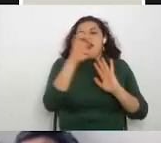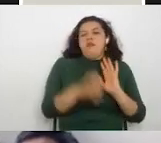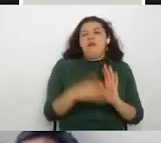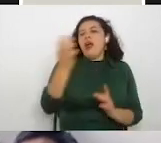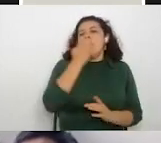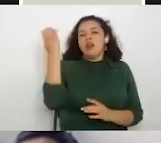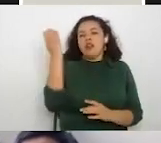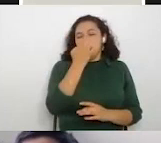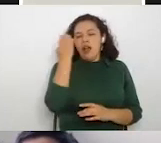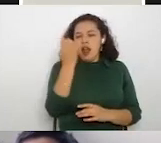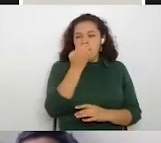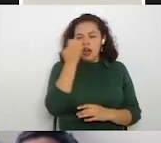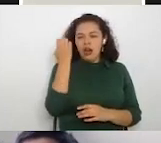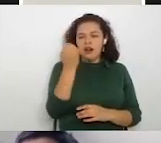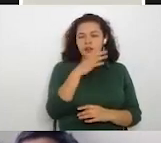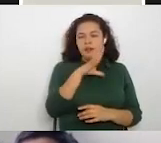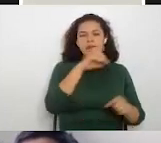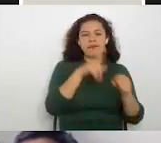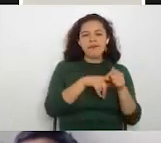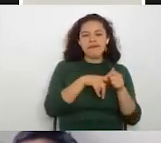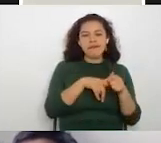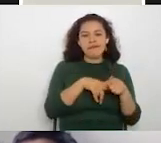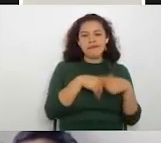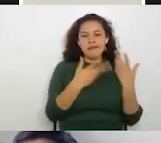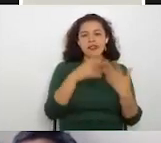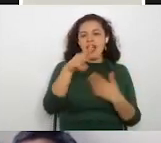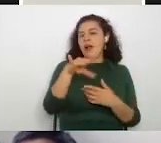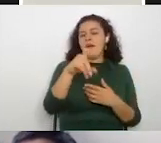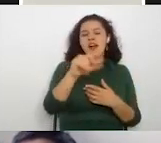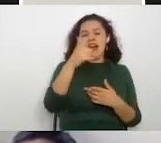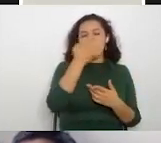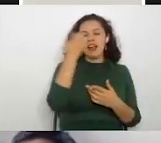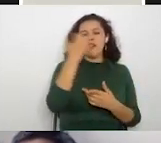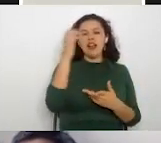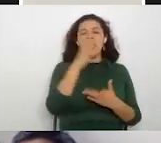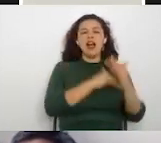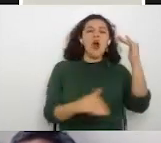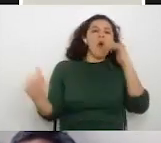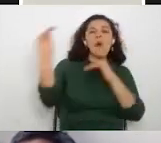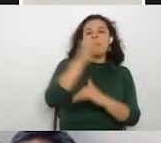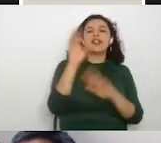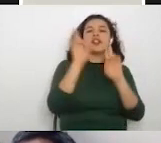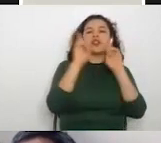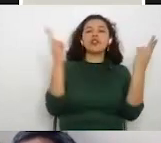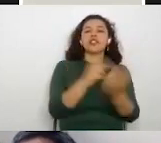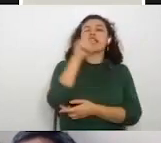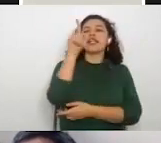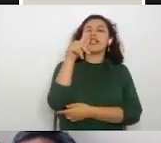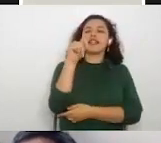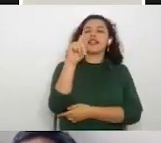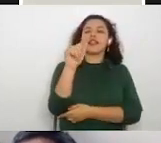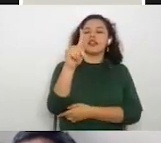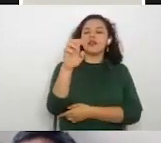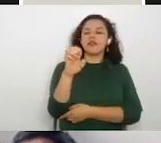escuela en particular, y pues habla el manual de la escuela superior de la unidad Tepepan, es el instrumento